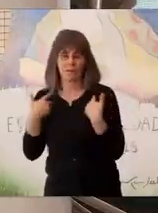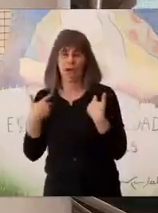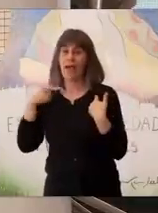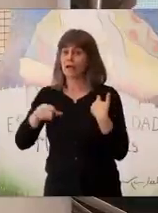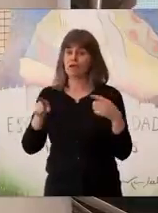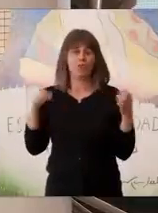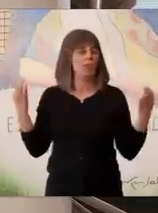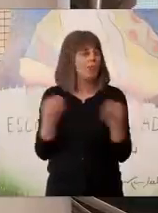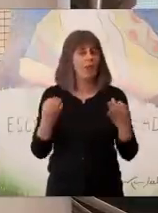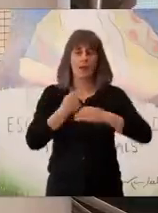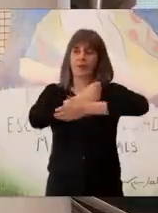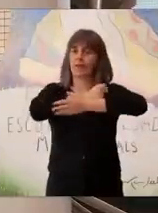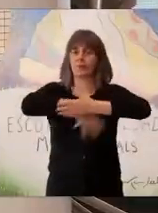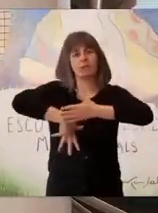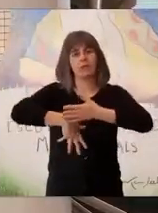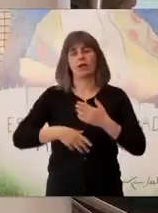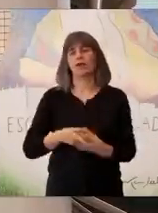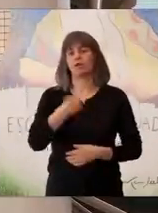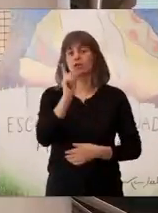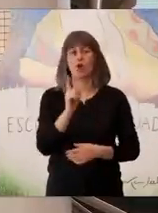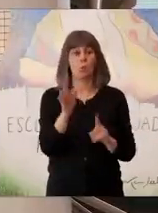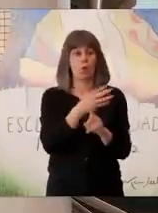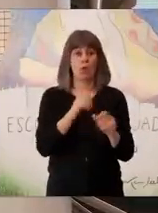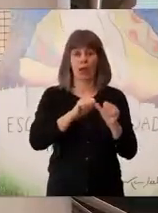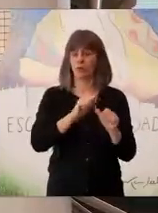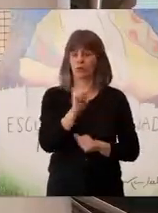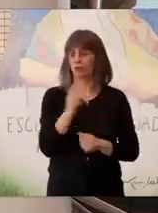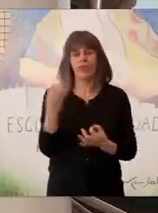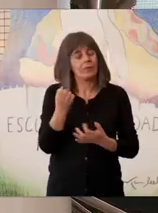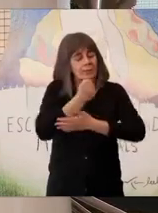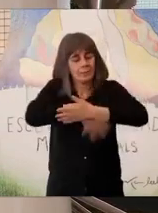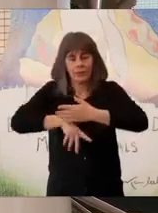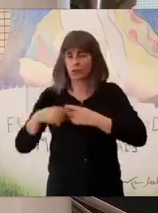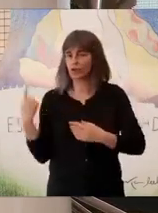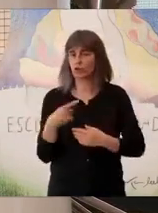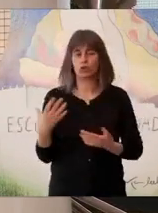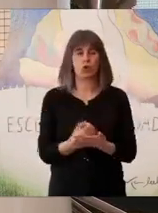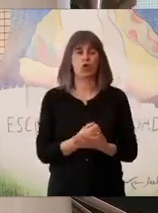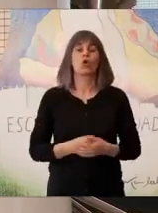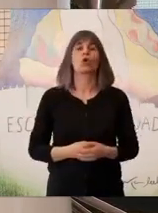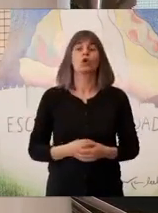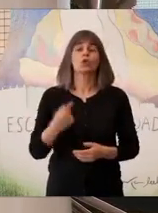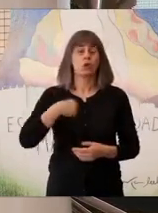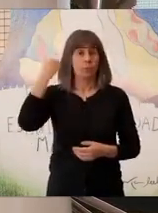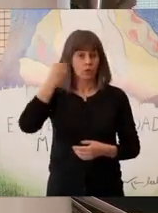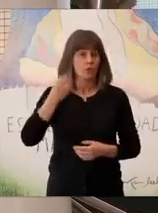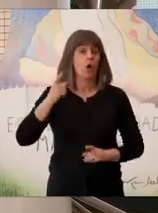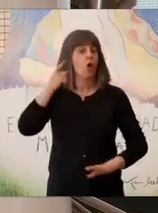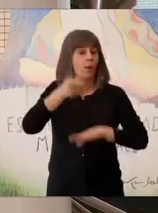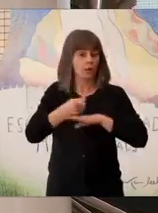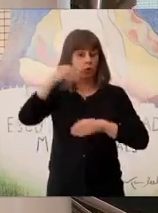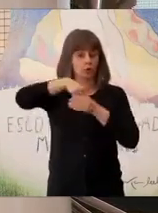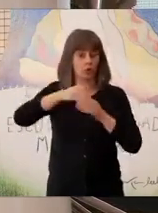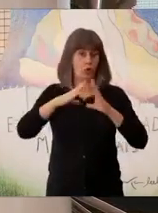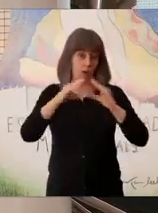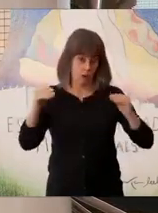no solamente para violencia de género. Entonces, a mí me parece que tendría que ser obligatoria para toda la carrera, pero incluso